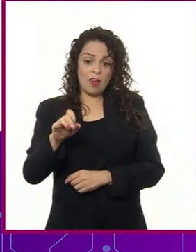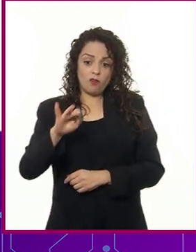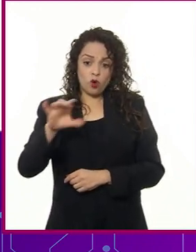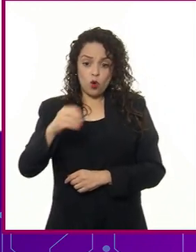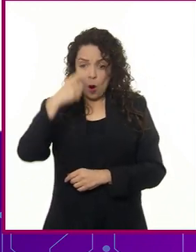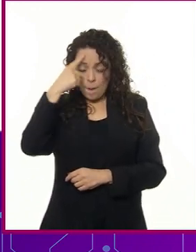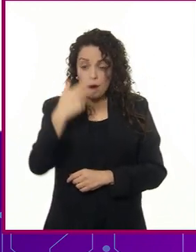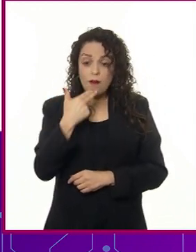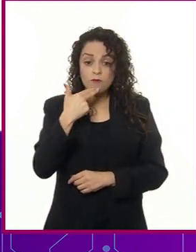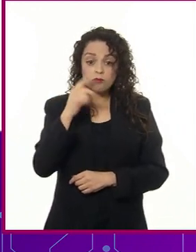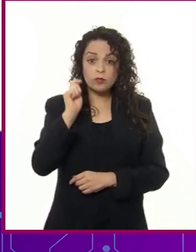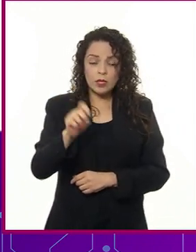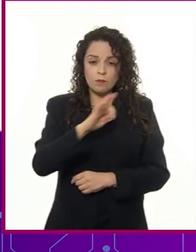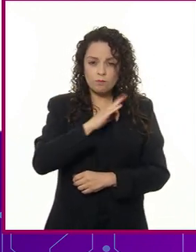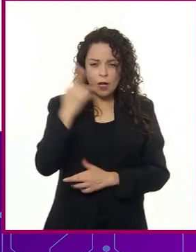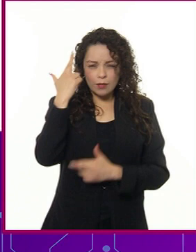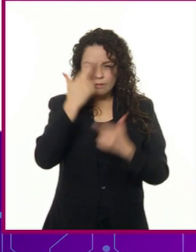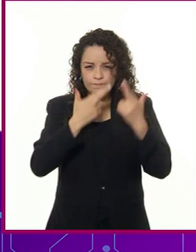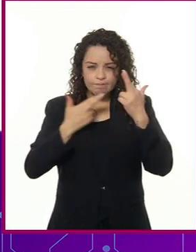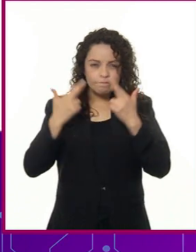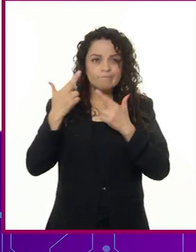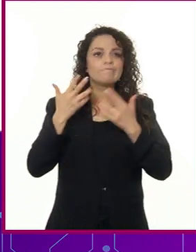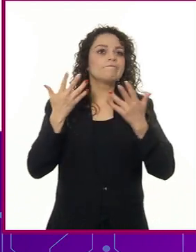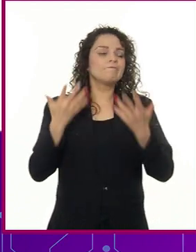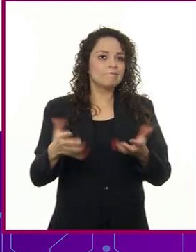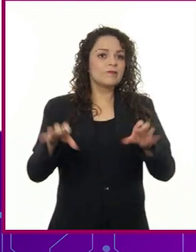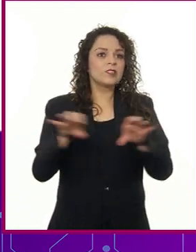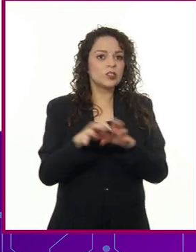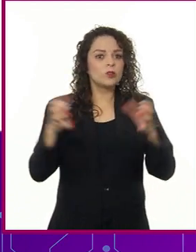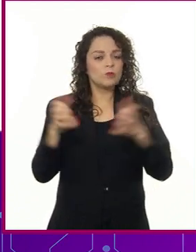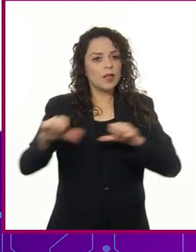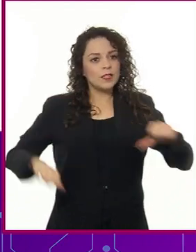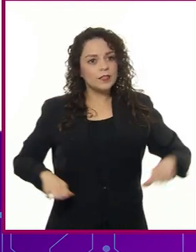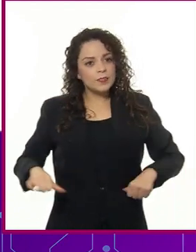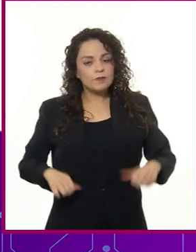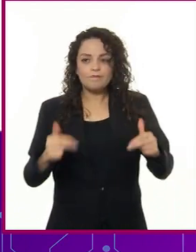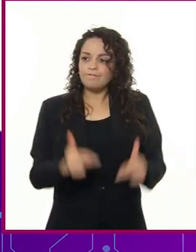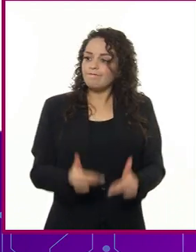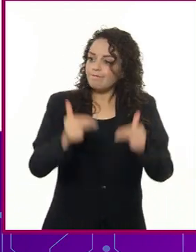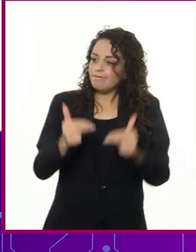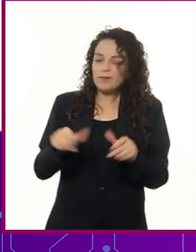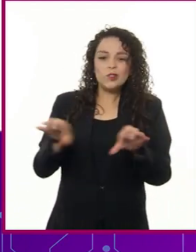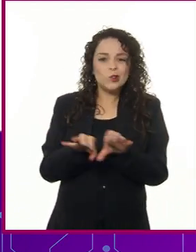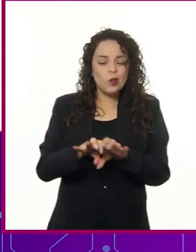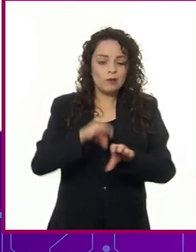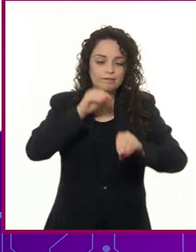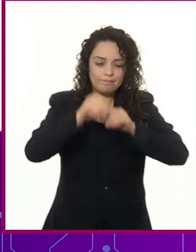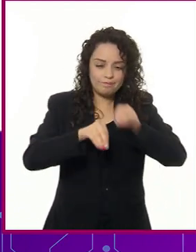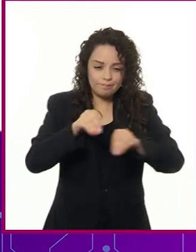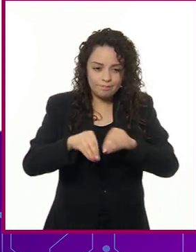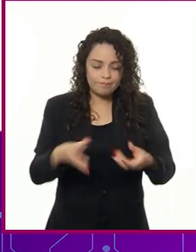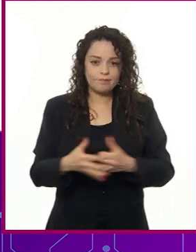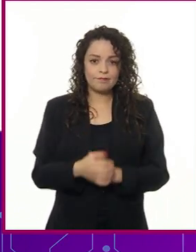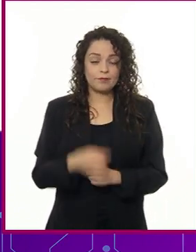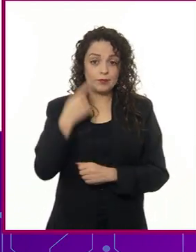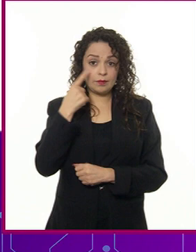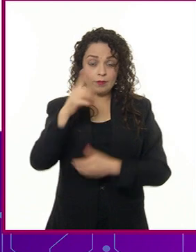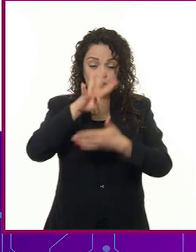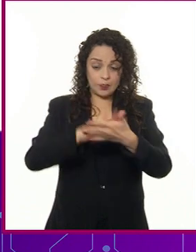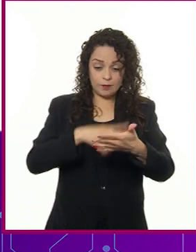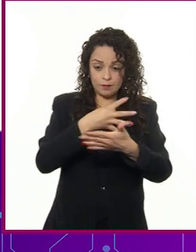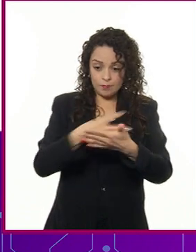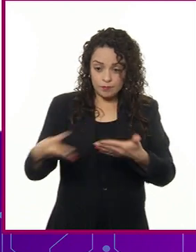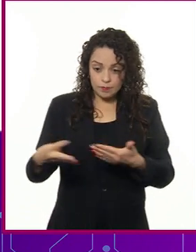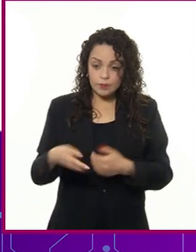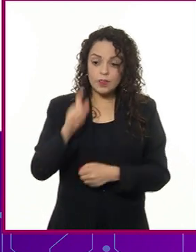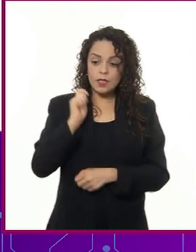esquematizar, analizar y optimizar las actividades de un negocio. Desde el manejo de las entradas y salidas de un